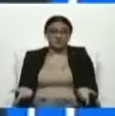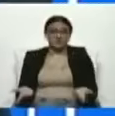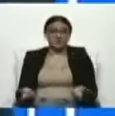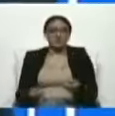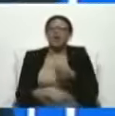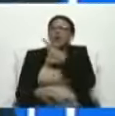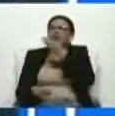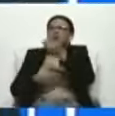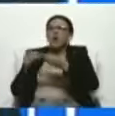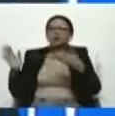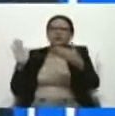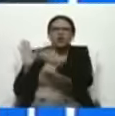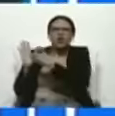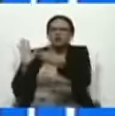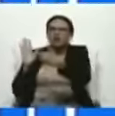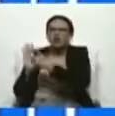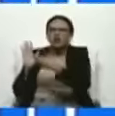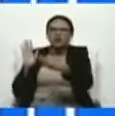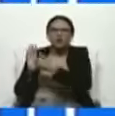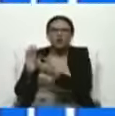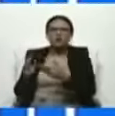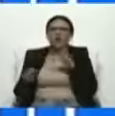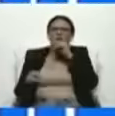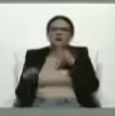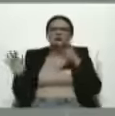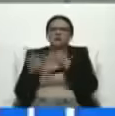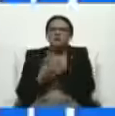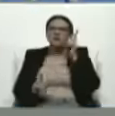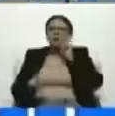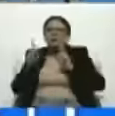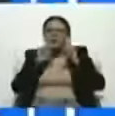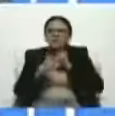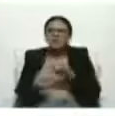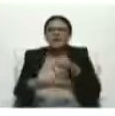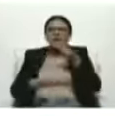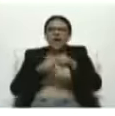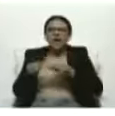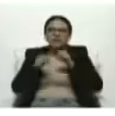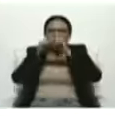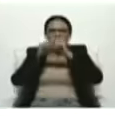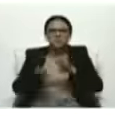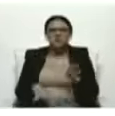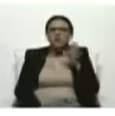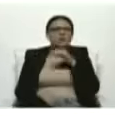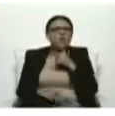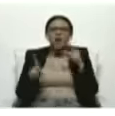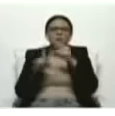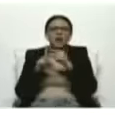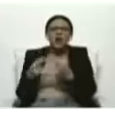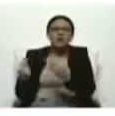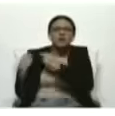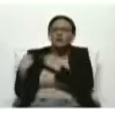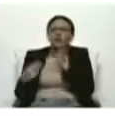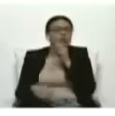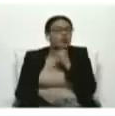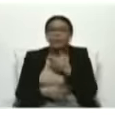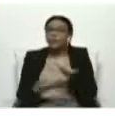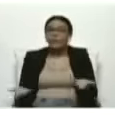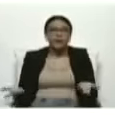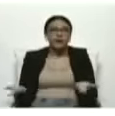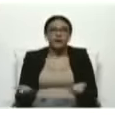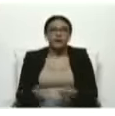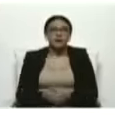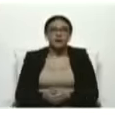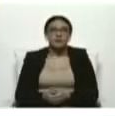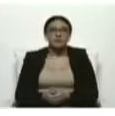completamente señalados y completamente satanizados por estos medios a través de su cacería de brujas?